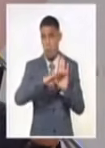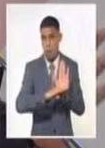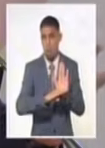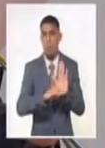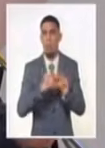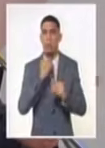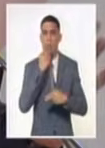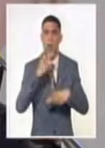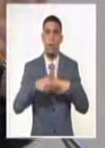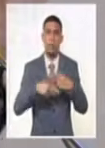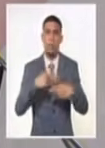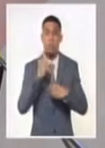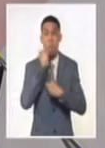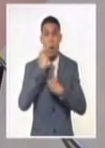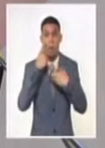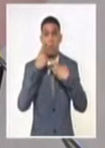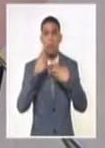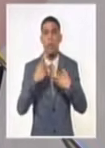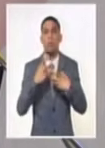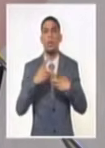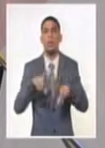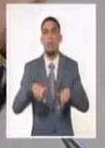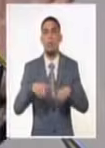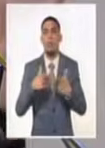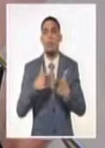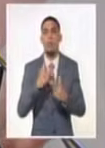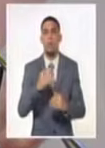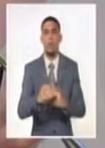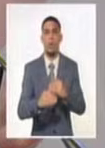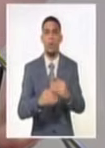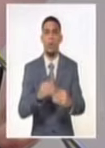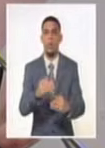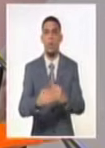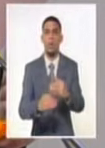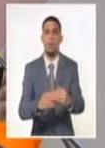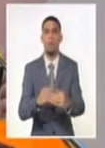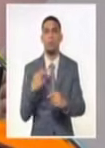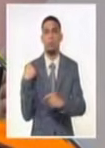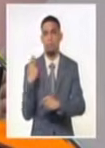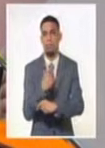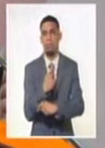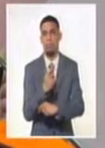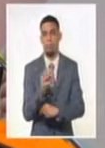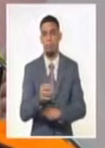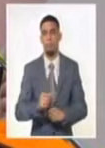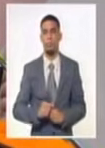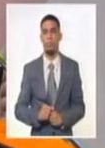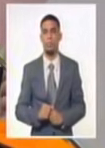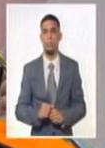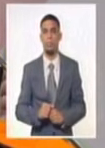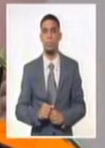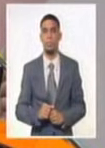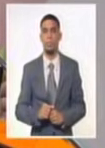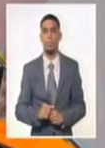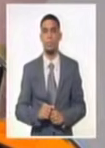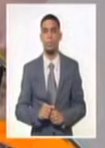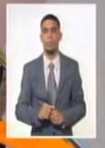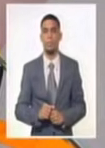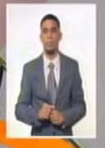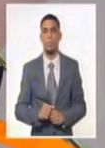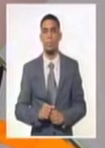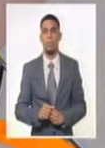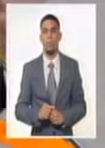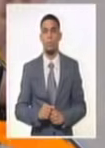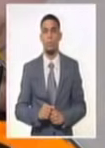se detenga tampoco la formación de profesionales, la actualización de nuestros profesionales con las facilidades que ofrece el